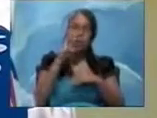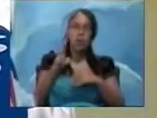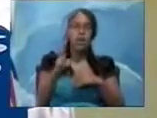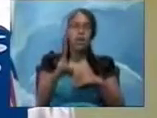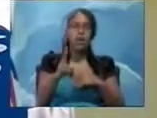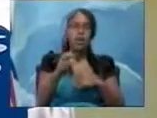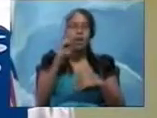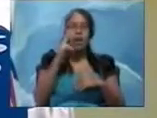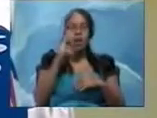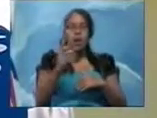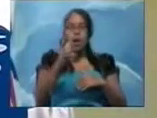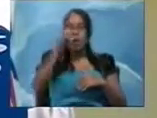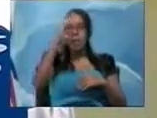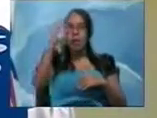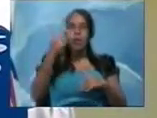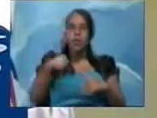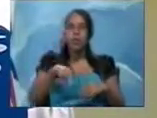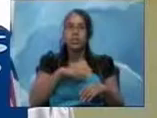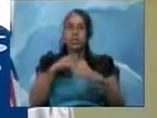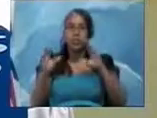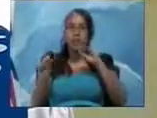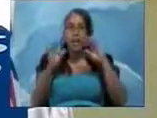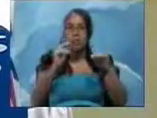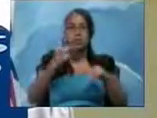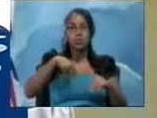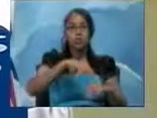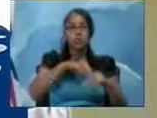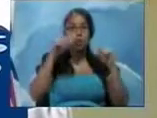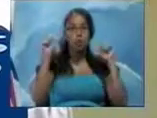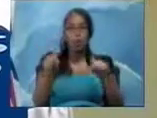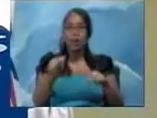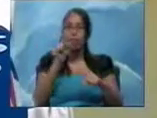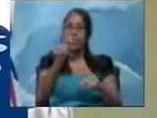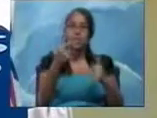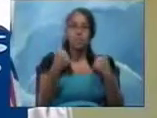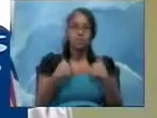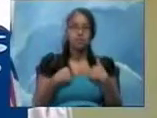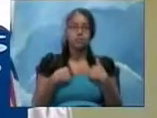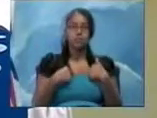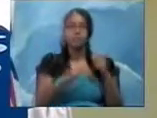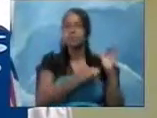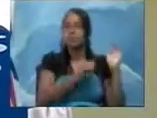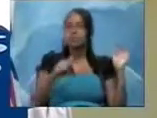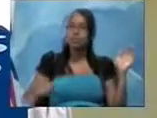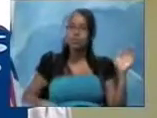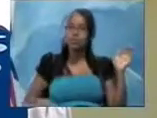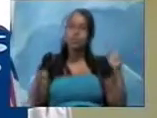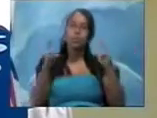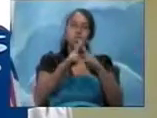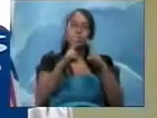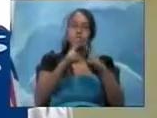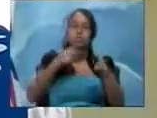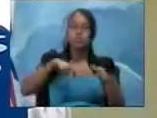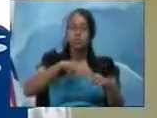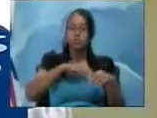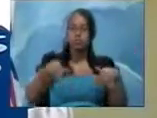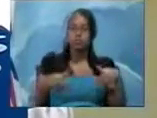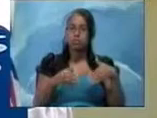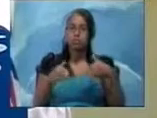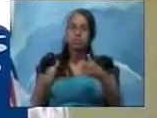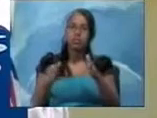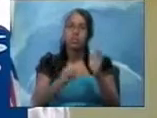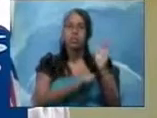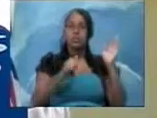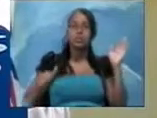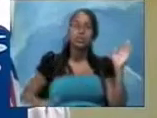mira como Dios nos habla a nosotros hoy a usted y a mí el señor conoce Nuestro camino el señor conoce tu